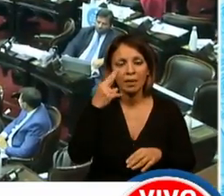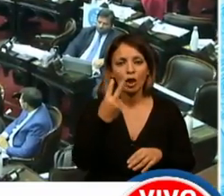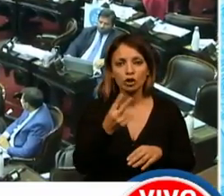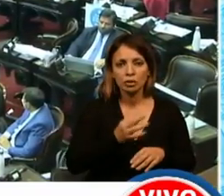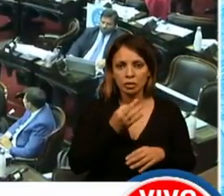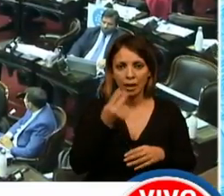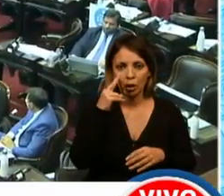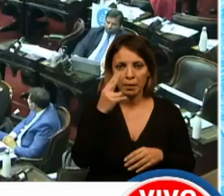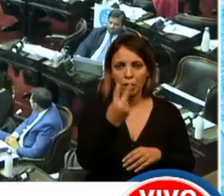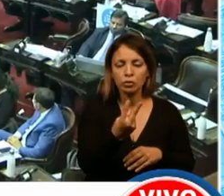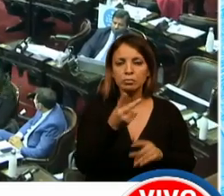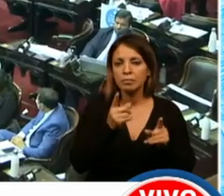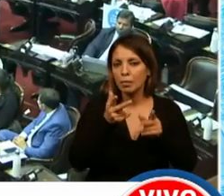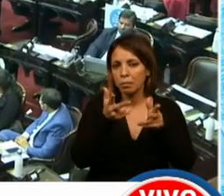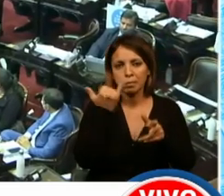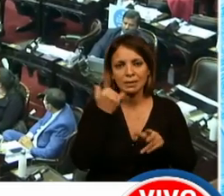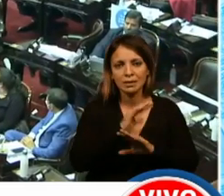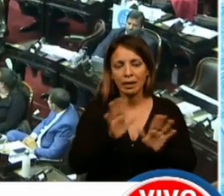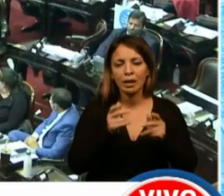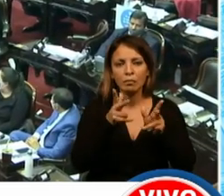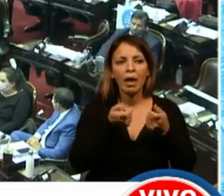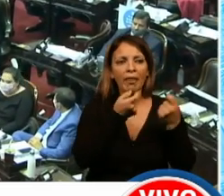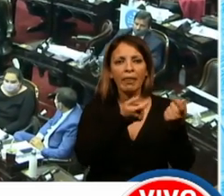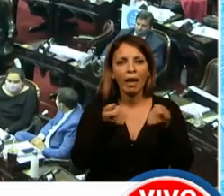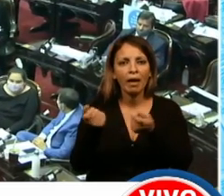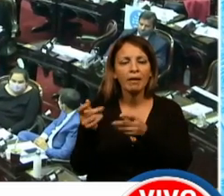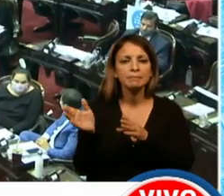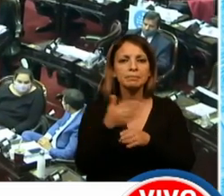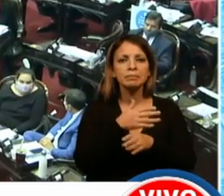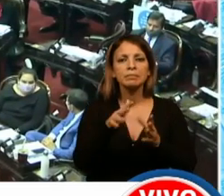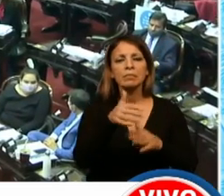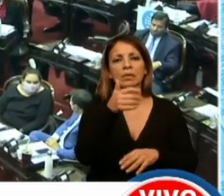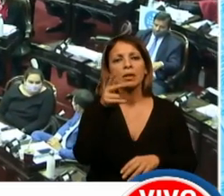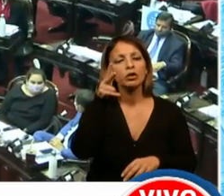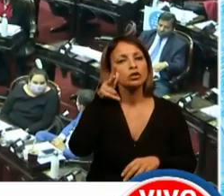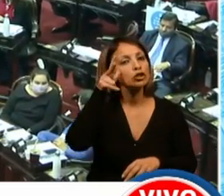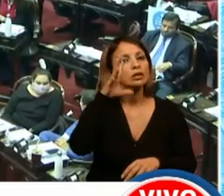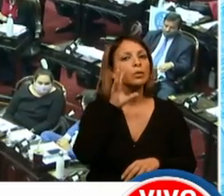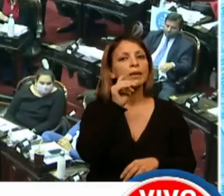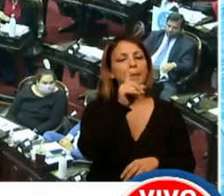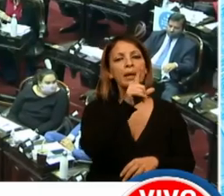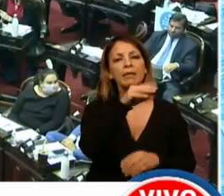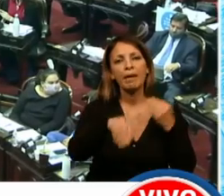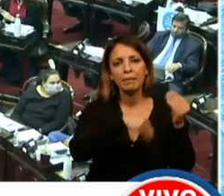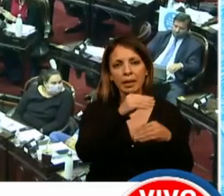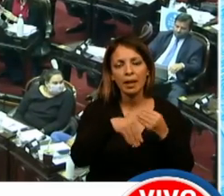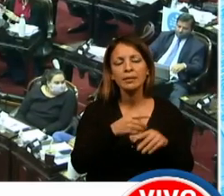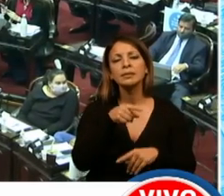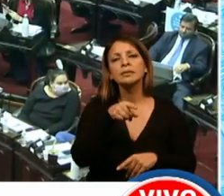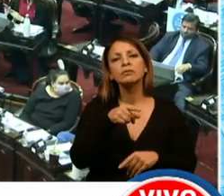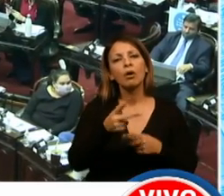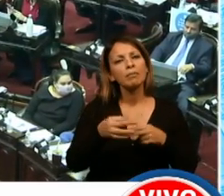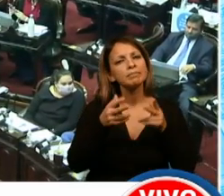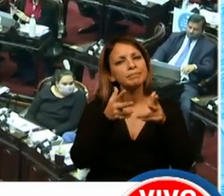bien se ha dicho y que da cobertura a aproximadamente 350 mil familias entiendo que